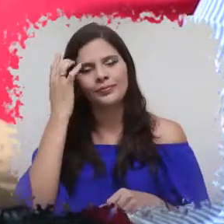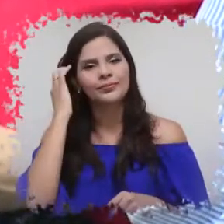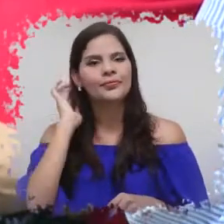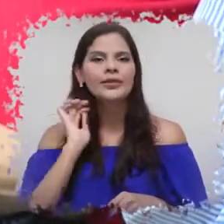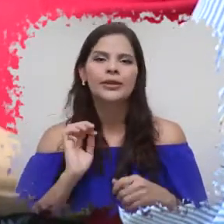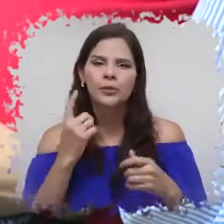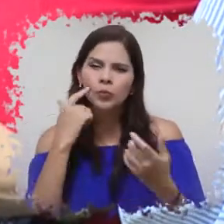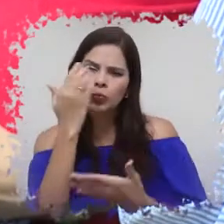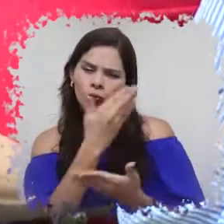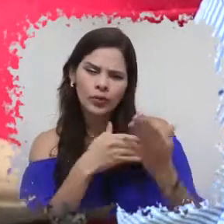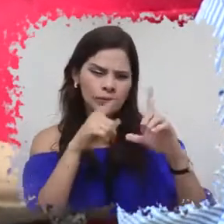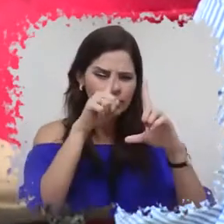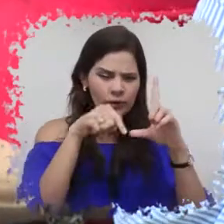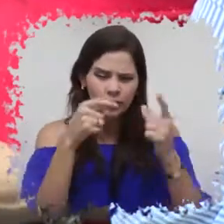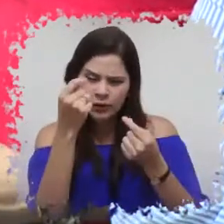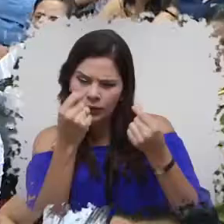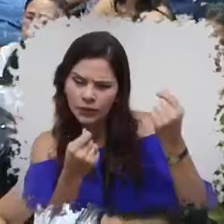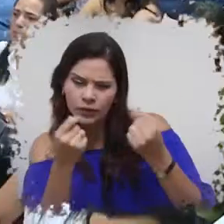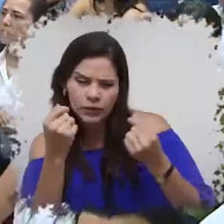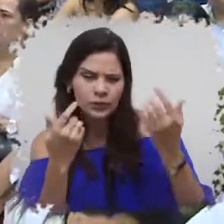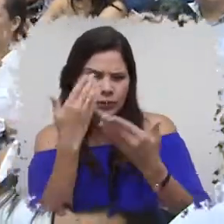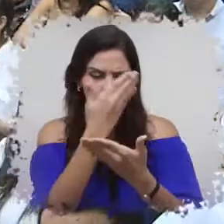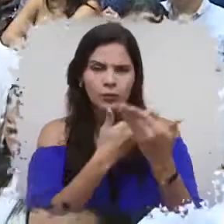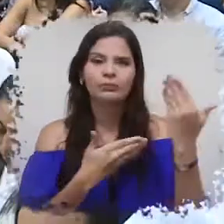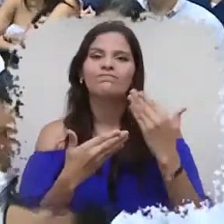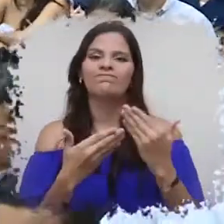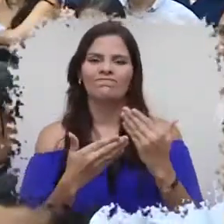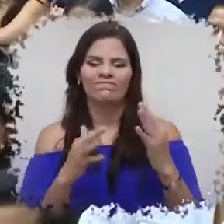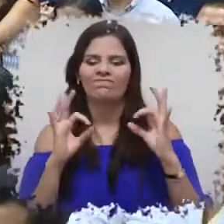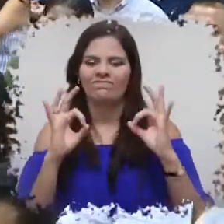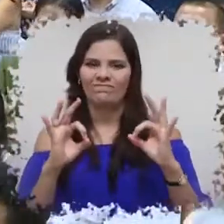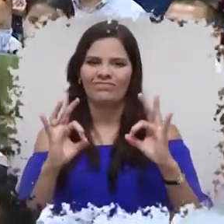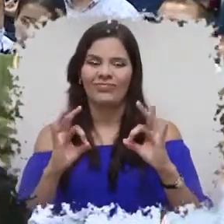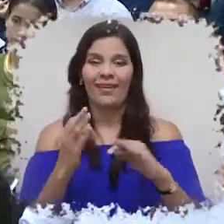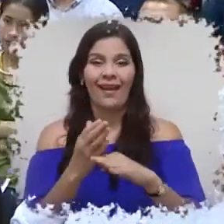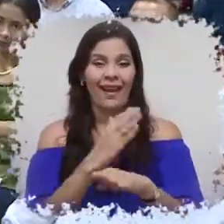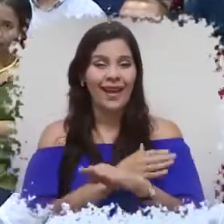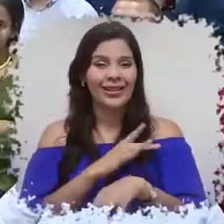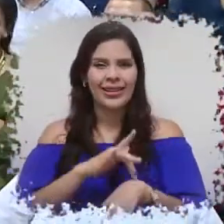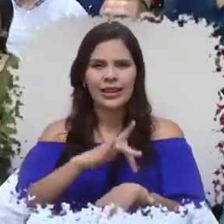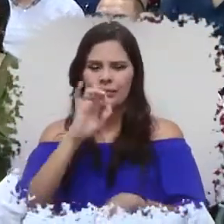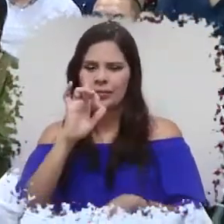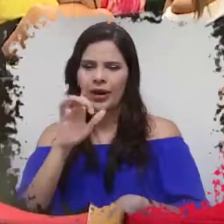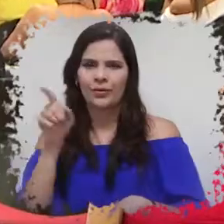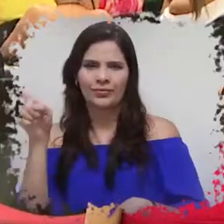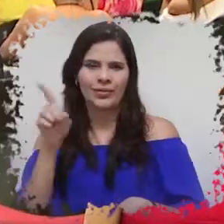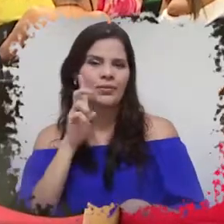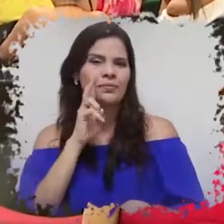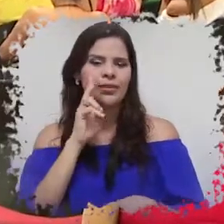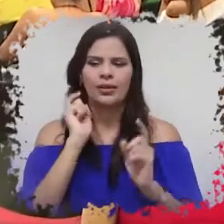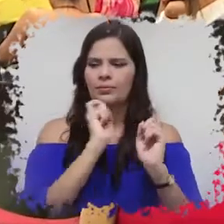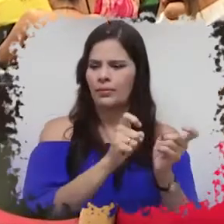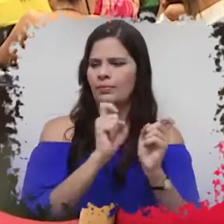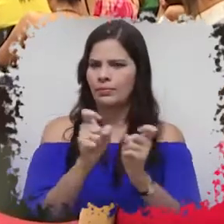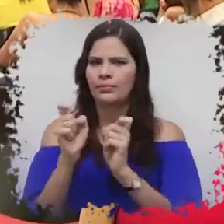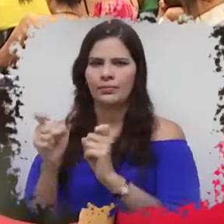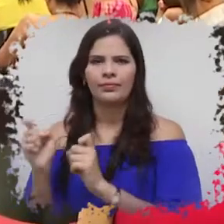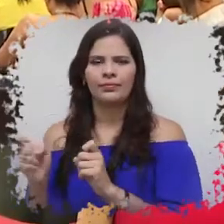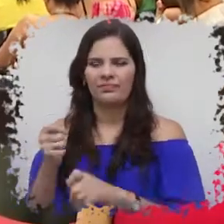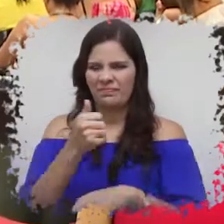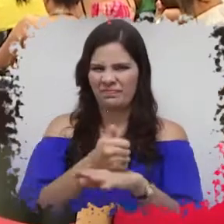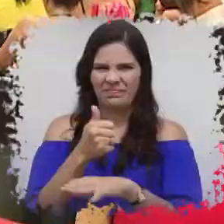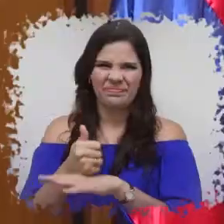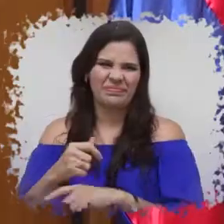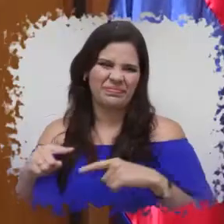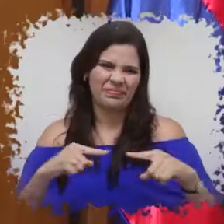socializar los balances, las unidades académicas relevaron la alta calidad del equipo que desde un principio conformó nuestro rector Pablo Vera Salazar para